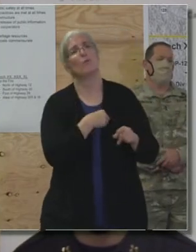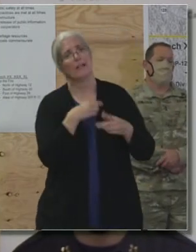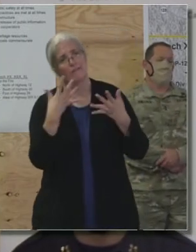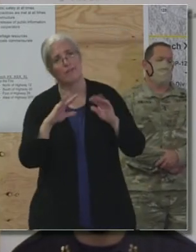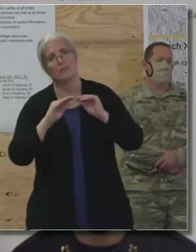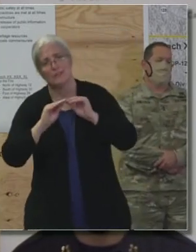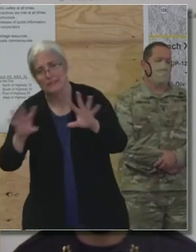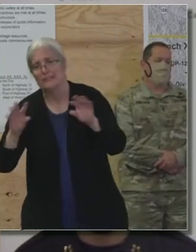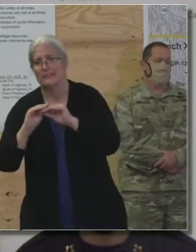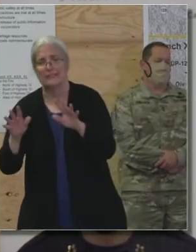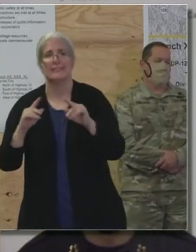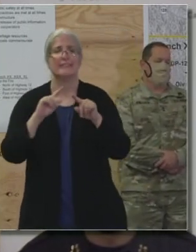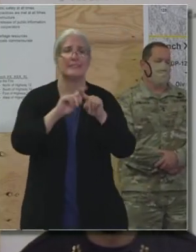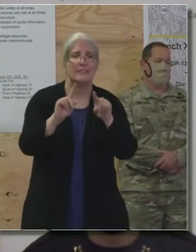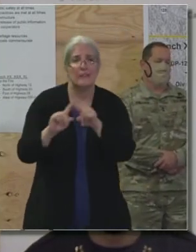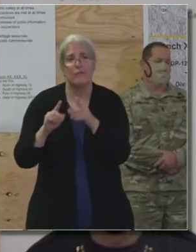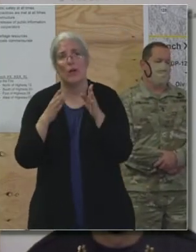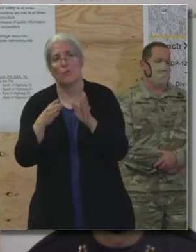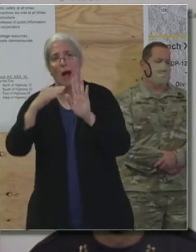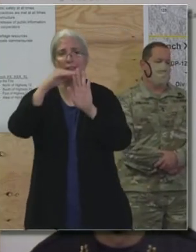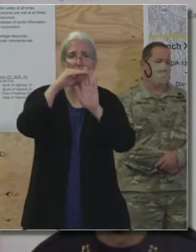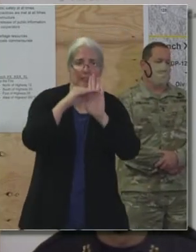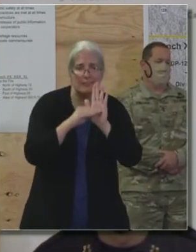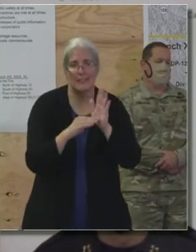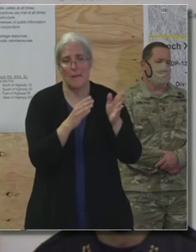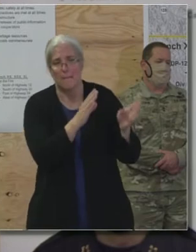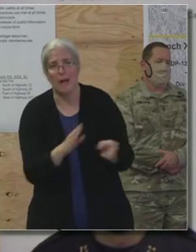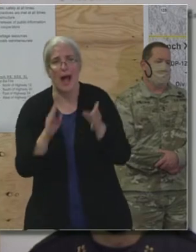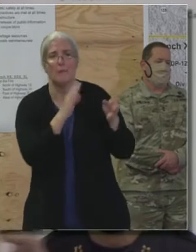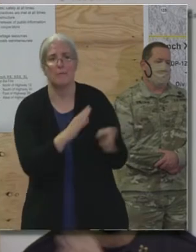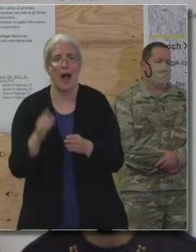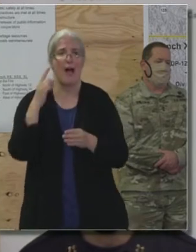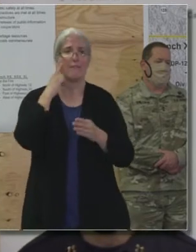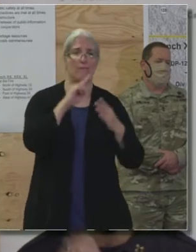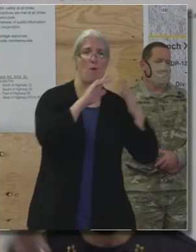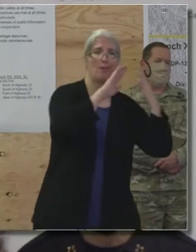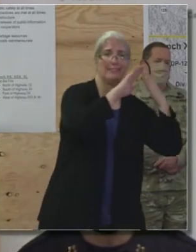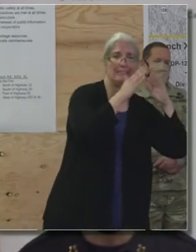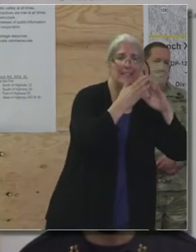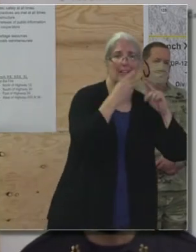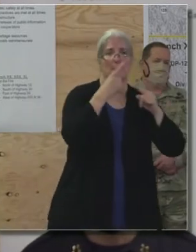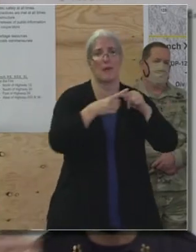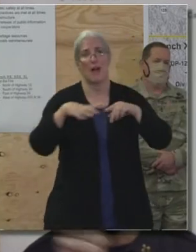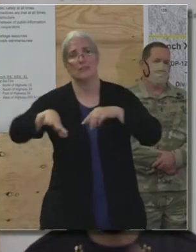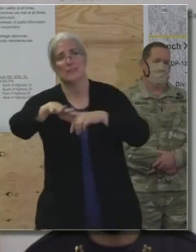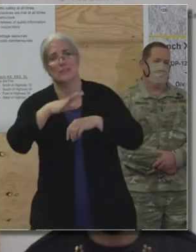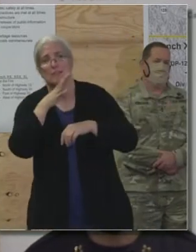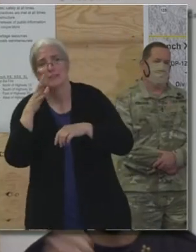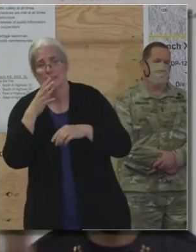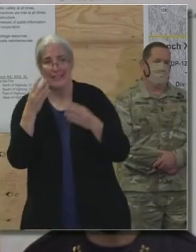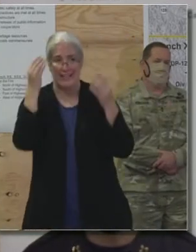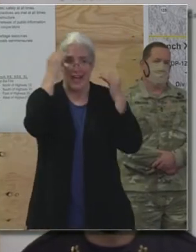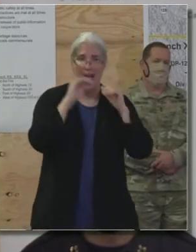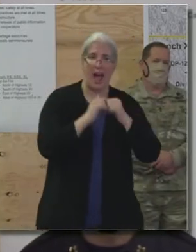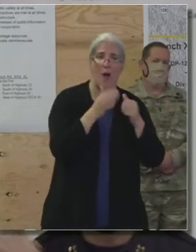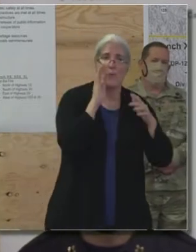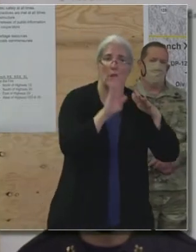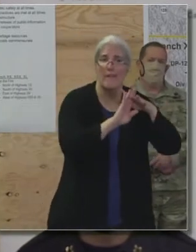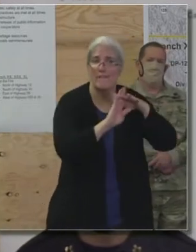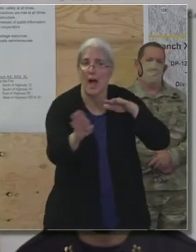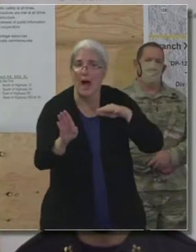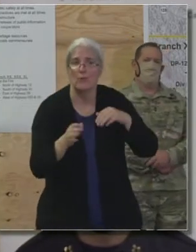recomendados para funcionarios locales que consideren la aplicación del nuevo desarrollo en vista de planes de evacuación en vista